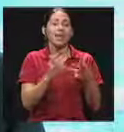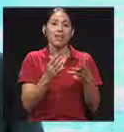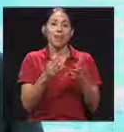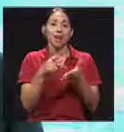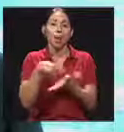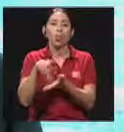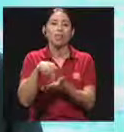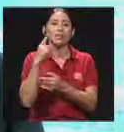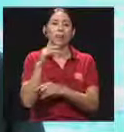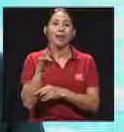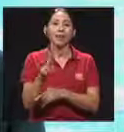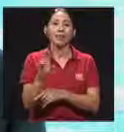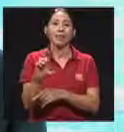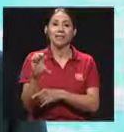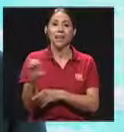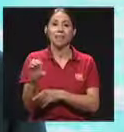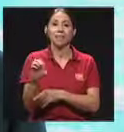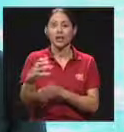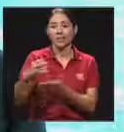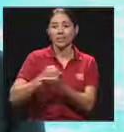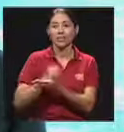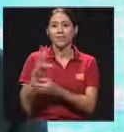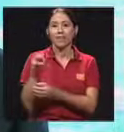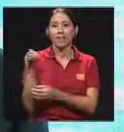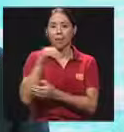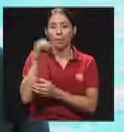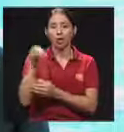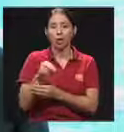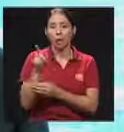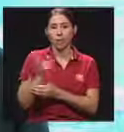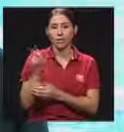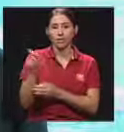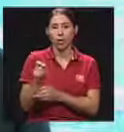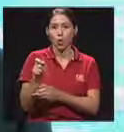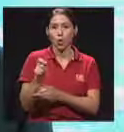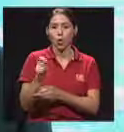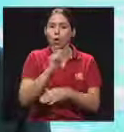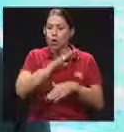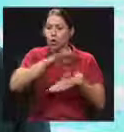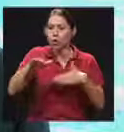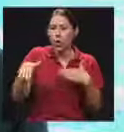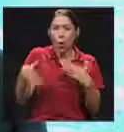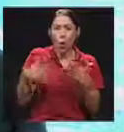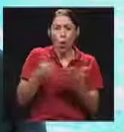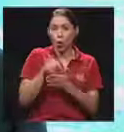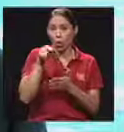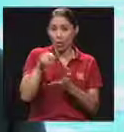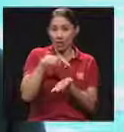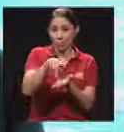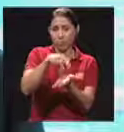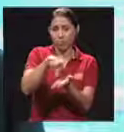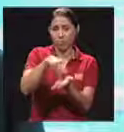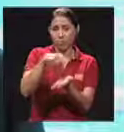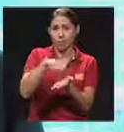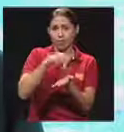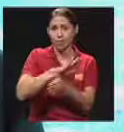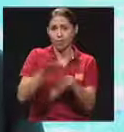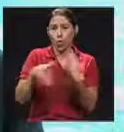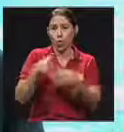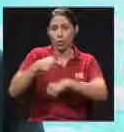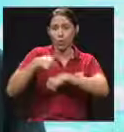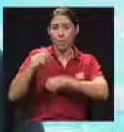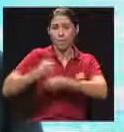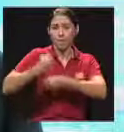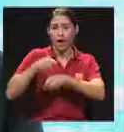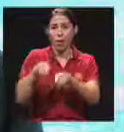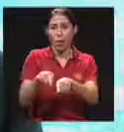régimen de capitalización colectiva lo que recibe es un 60% de la pensión y se toma como referencia todos los salarios cotizados durante la vida laboral. Nuevamente, único